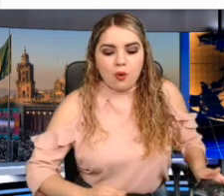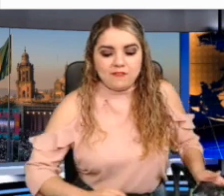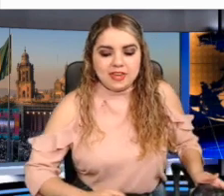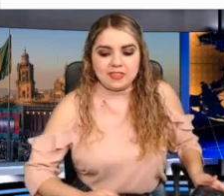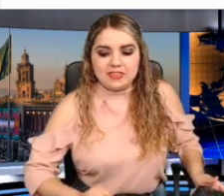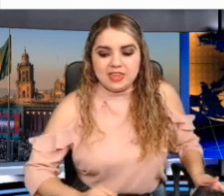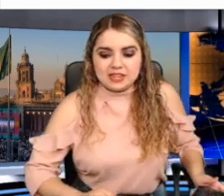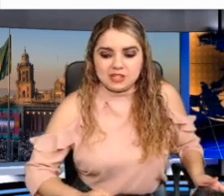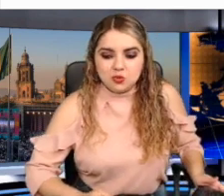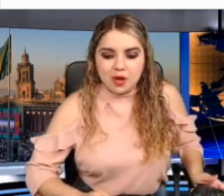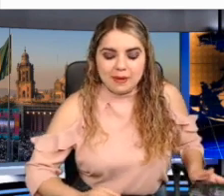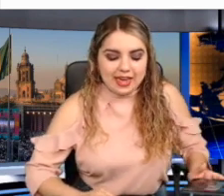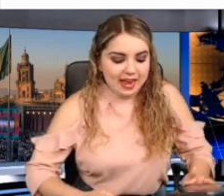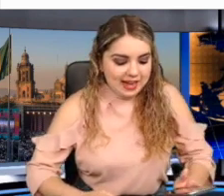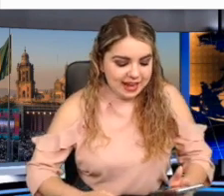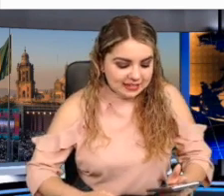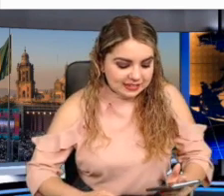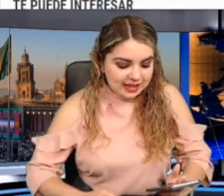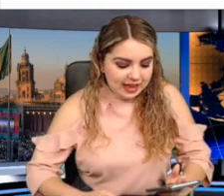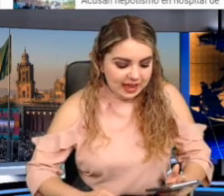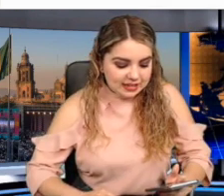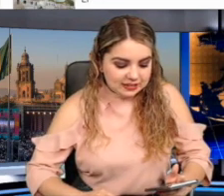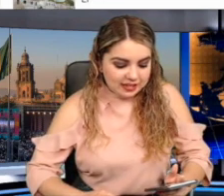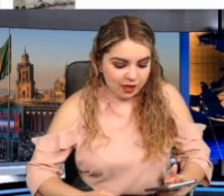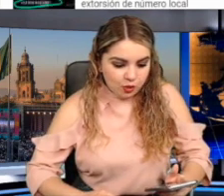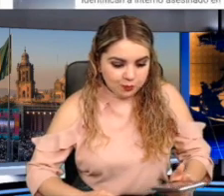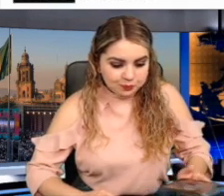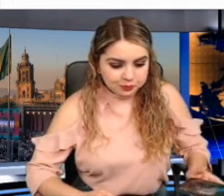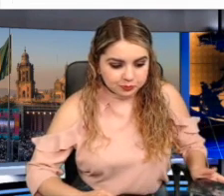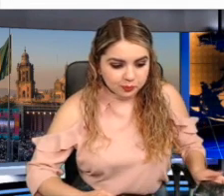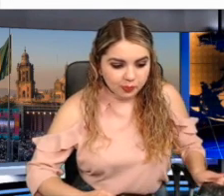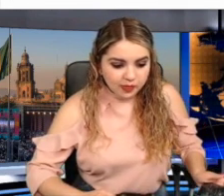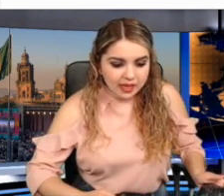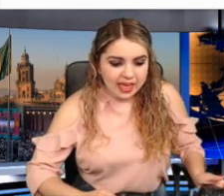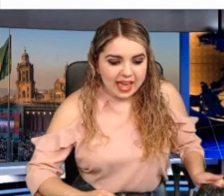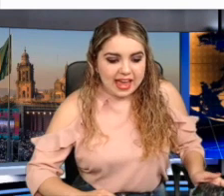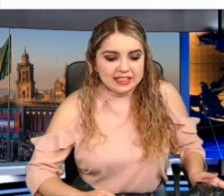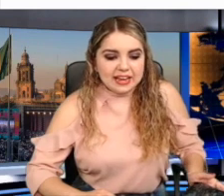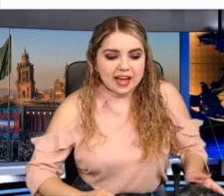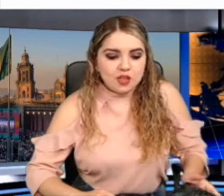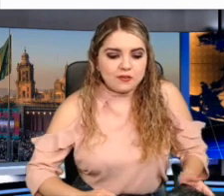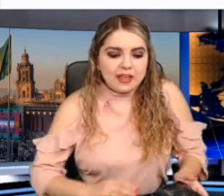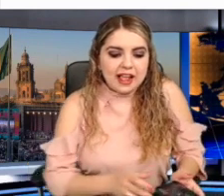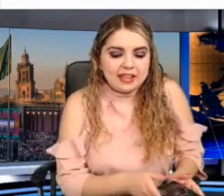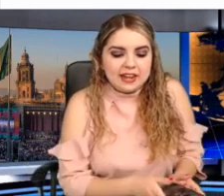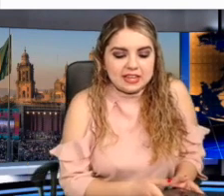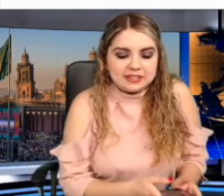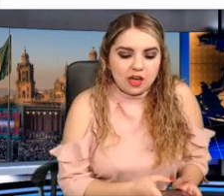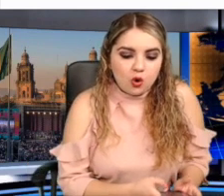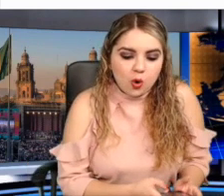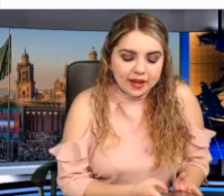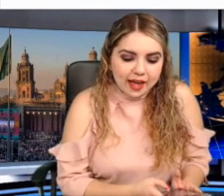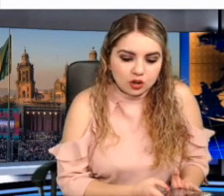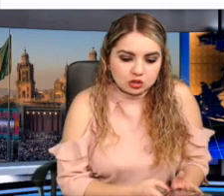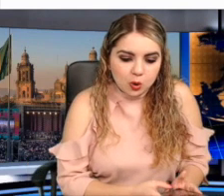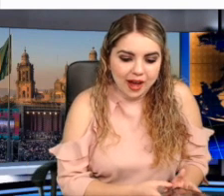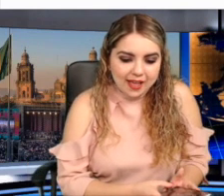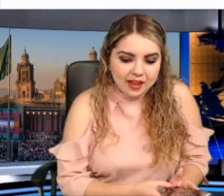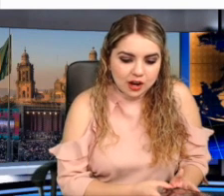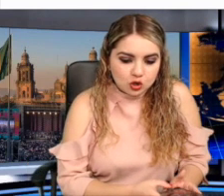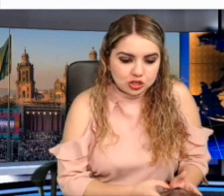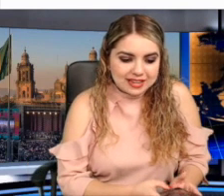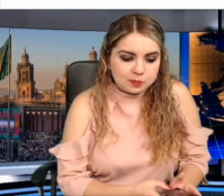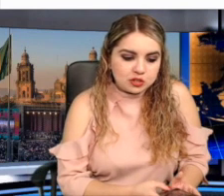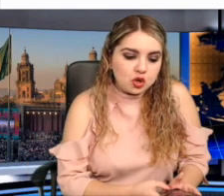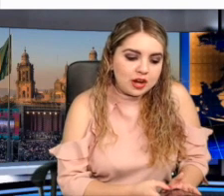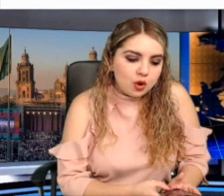del COVID-19 en este estado. El delegado federal en el estado, Juan Carlos Loera